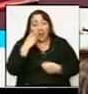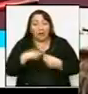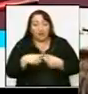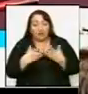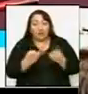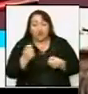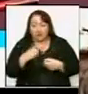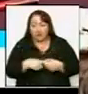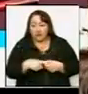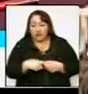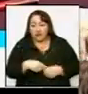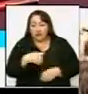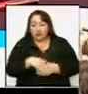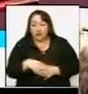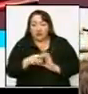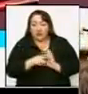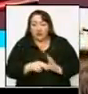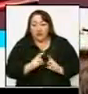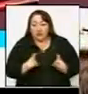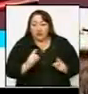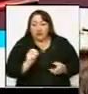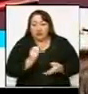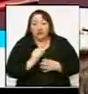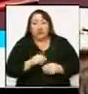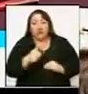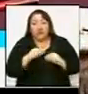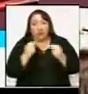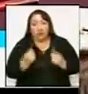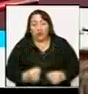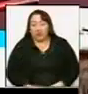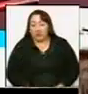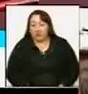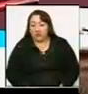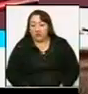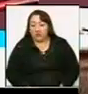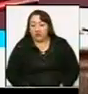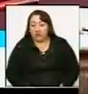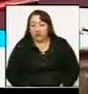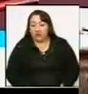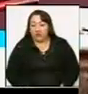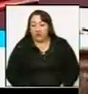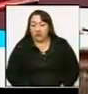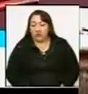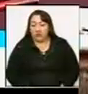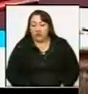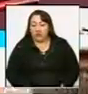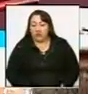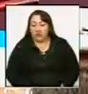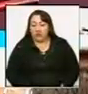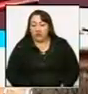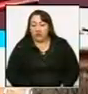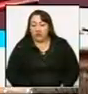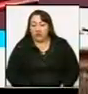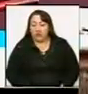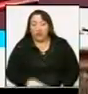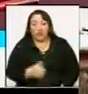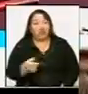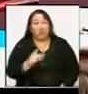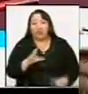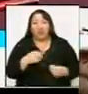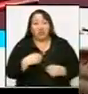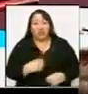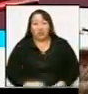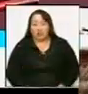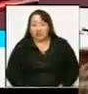que han querido participar en las elecciones regionales pero estaban inscritos en otros partidos y para que puedan presentar su renuncia simplemente el otro partido no